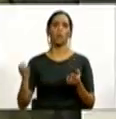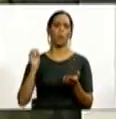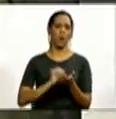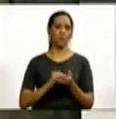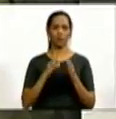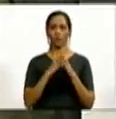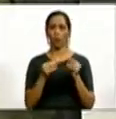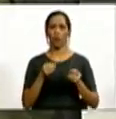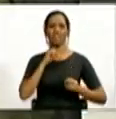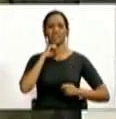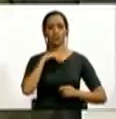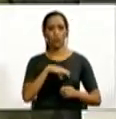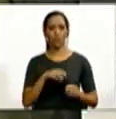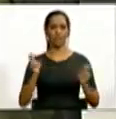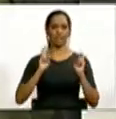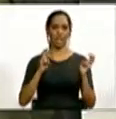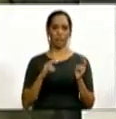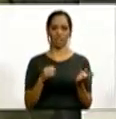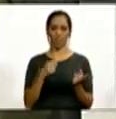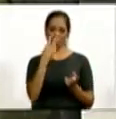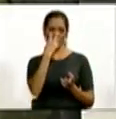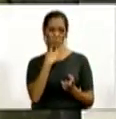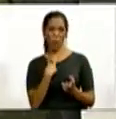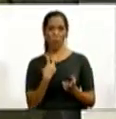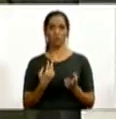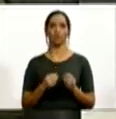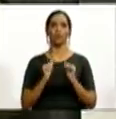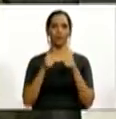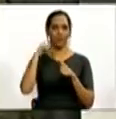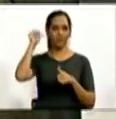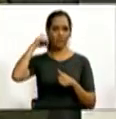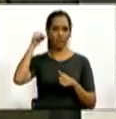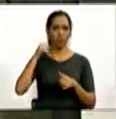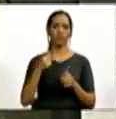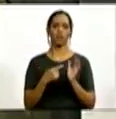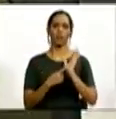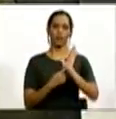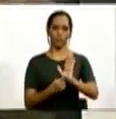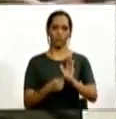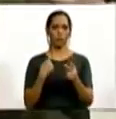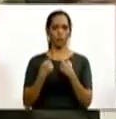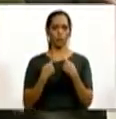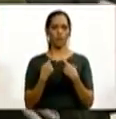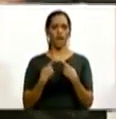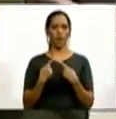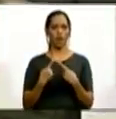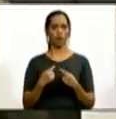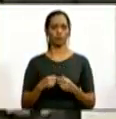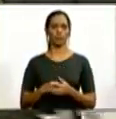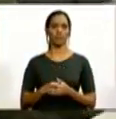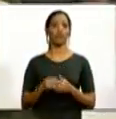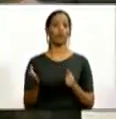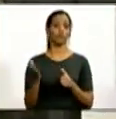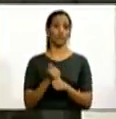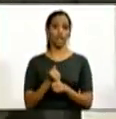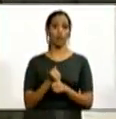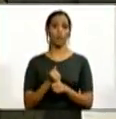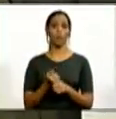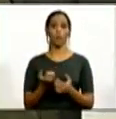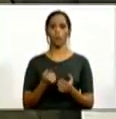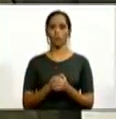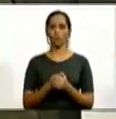el cuento, volvió el tema del LUM, pero entonces vamos a arrancar con este video y después vamos a mostrar unas cosas que conseguimos, pues unos